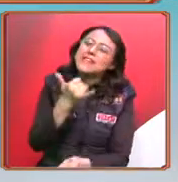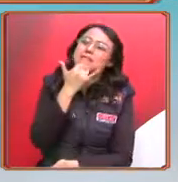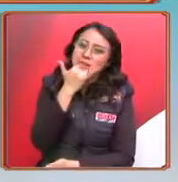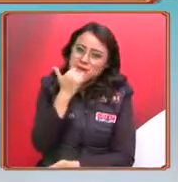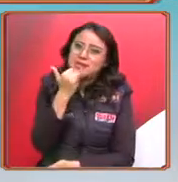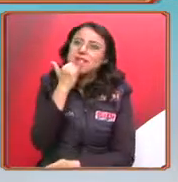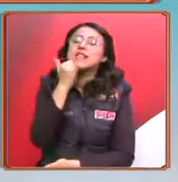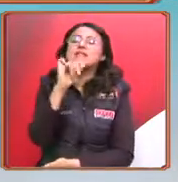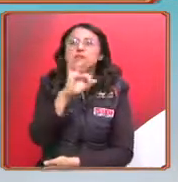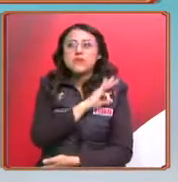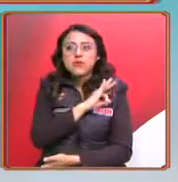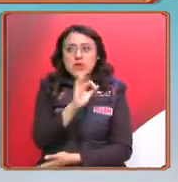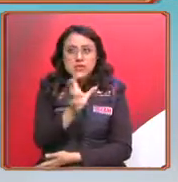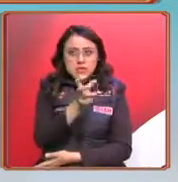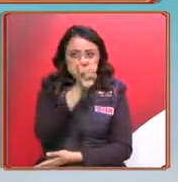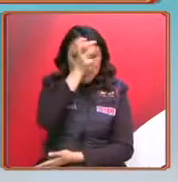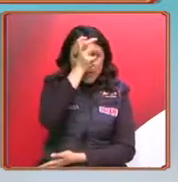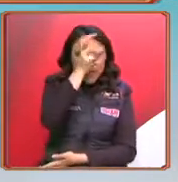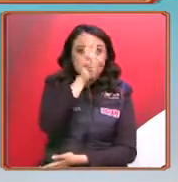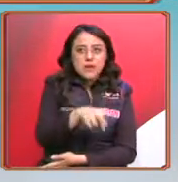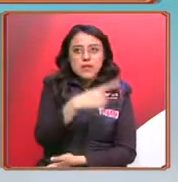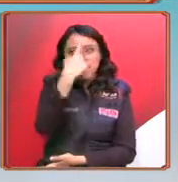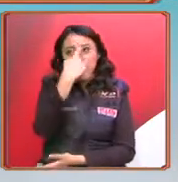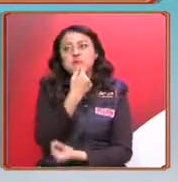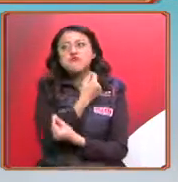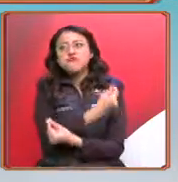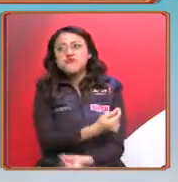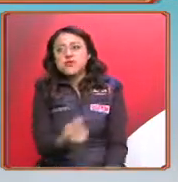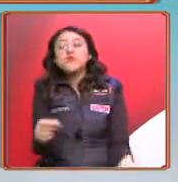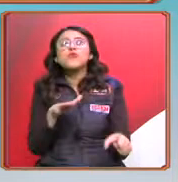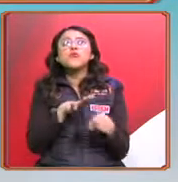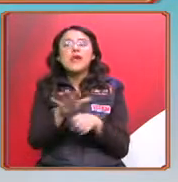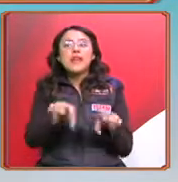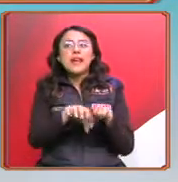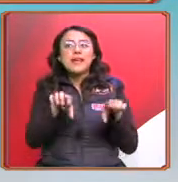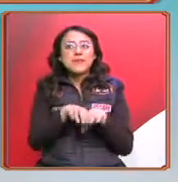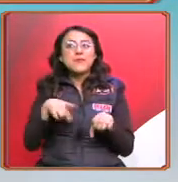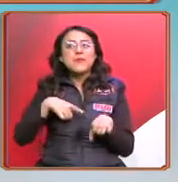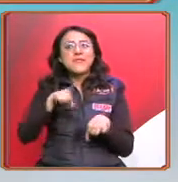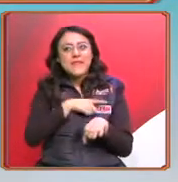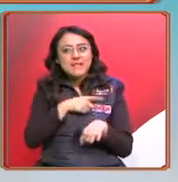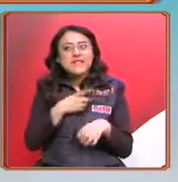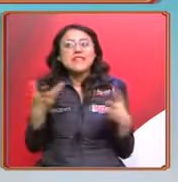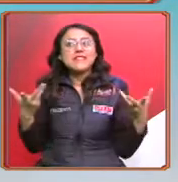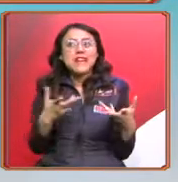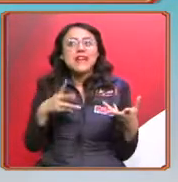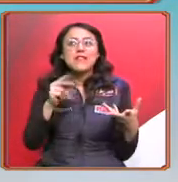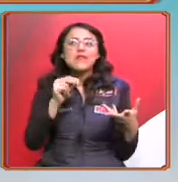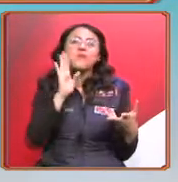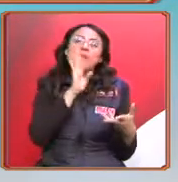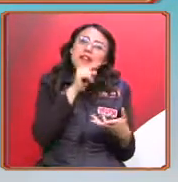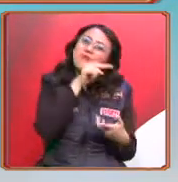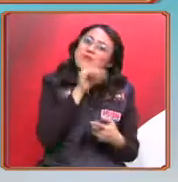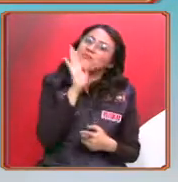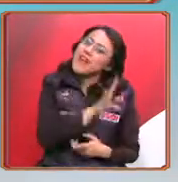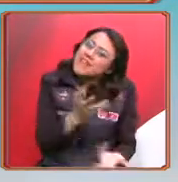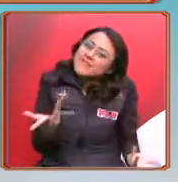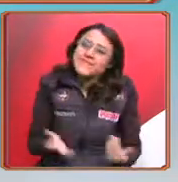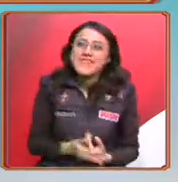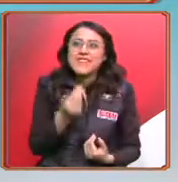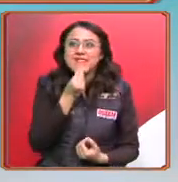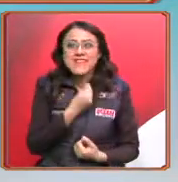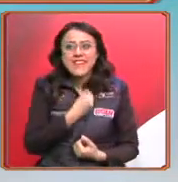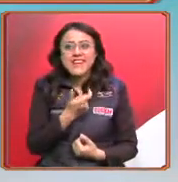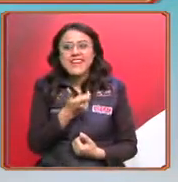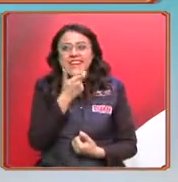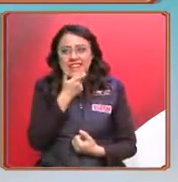puede, mi querido Chivengaño, para demostrarle a los niños a qué equipo grande deben de irle y que no se equivoquen como tú. Bueno, pues ahí está. Entonces,